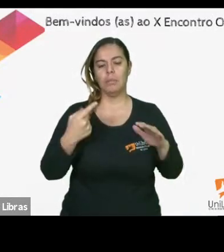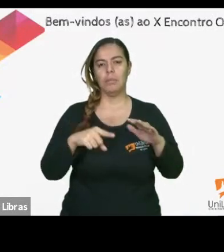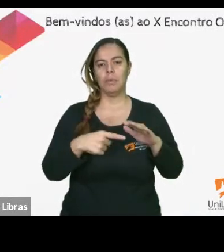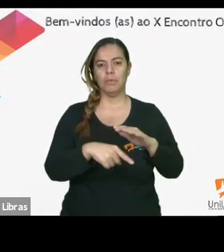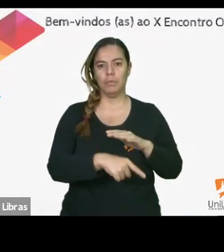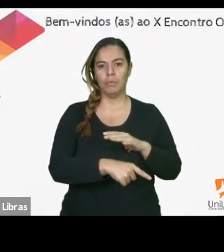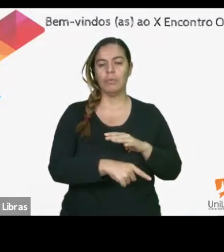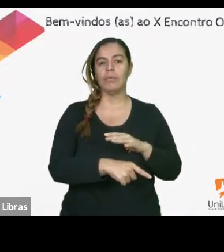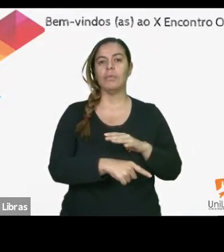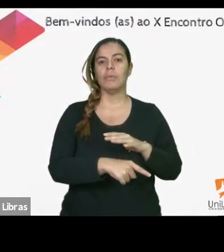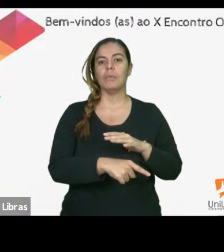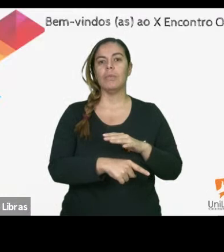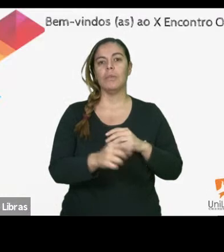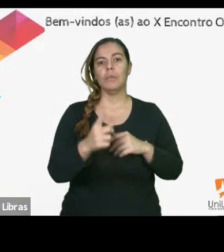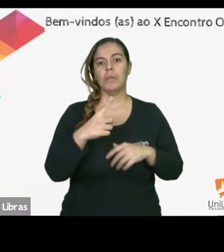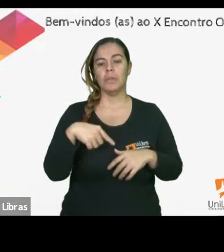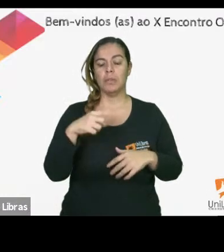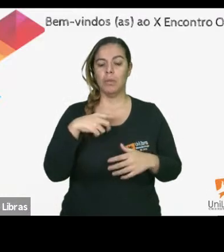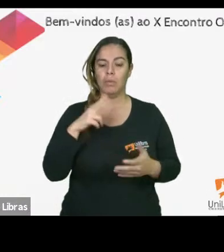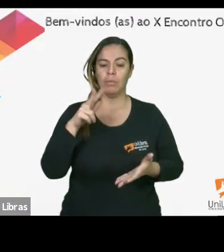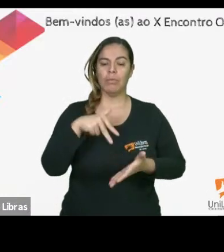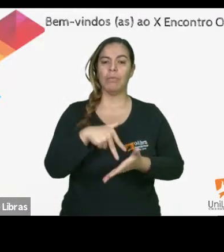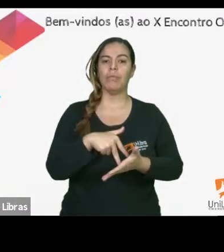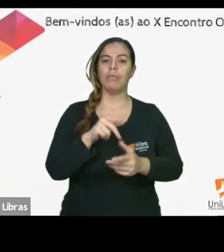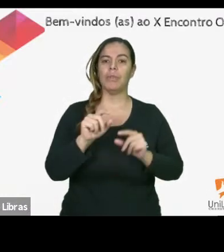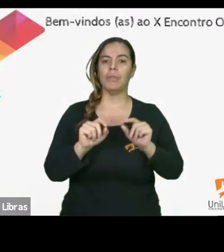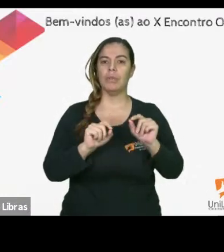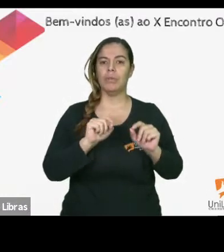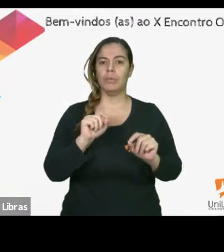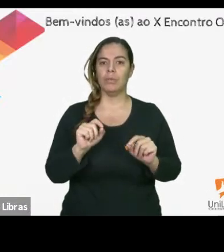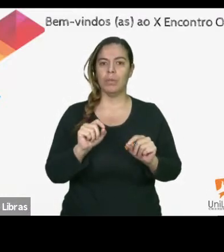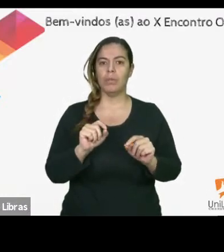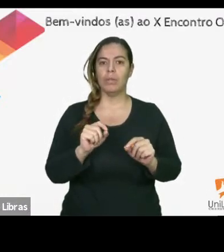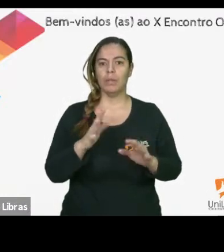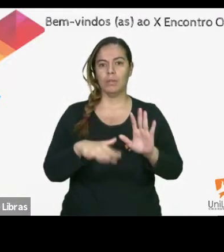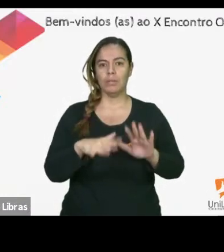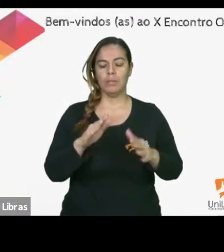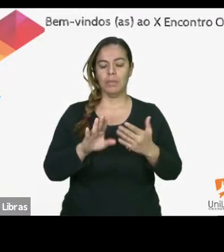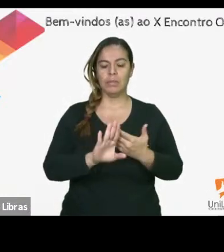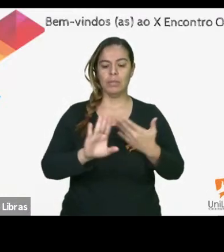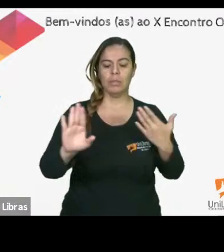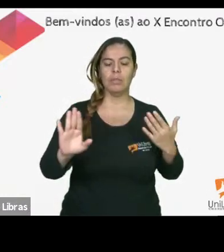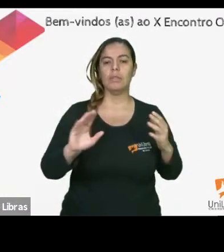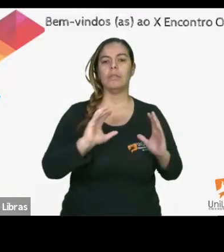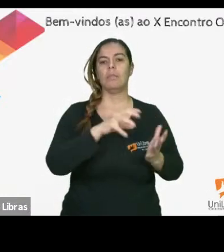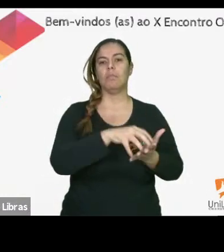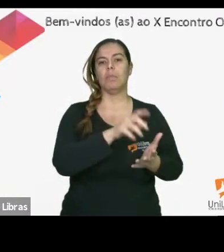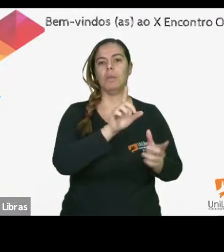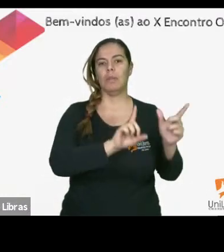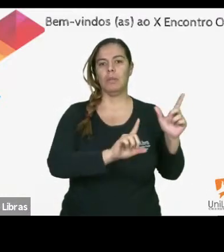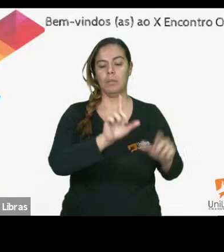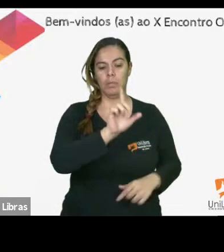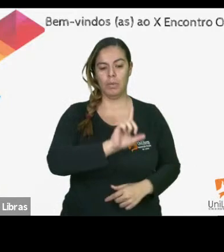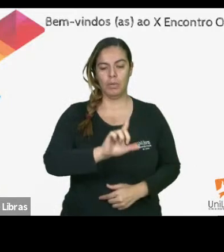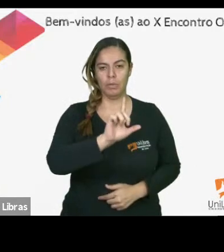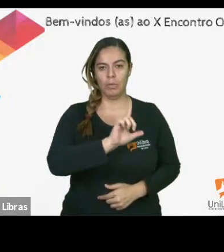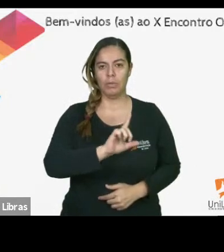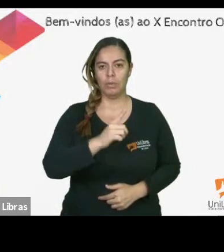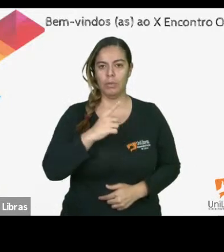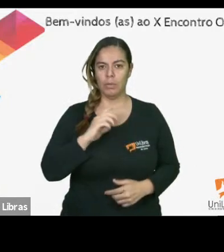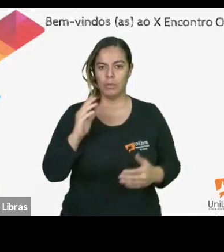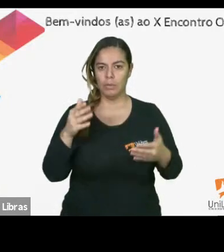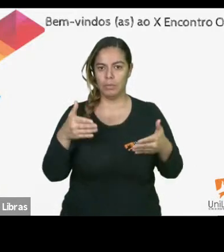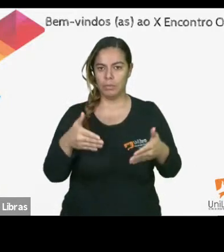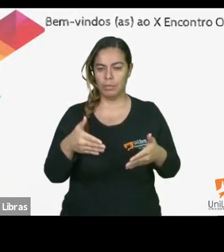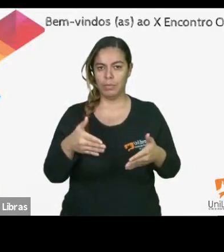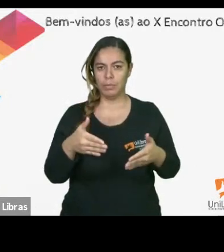que yo vi cómo esto ocurría de cierta distancia desde el laboratorio. Y vi cómo crece y